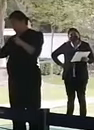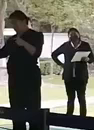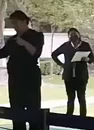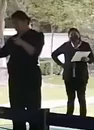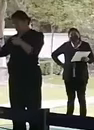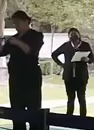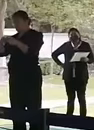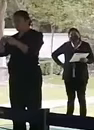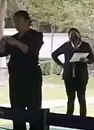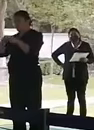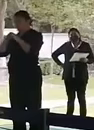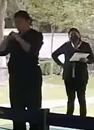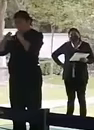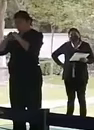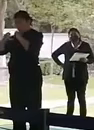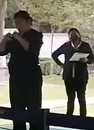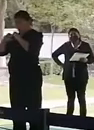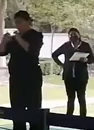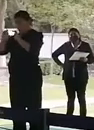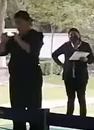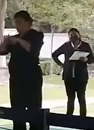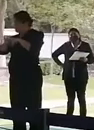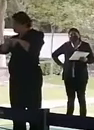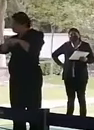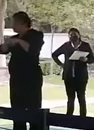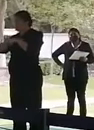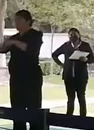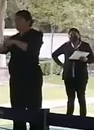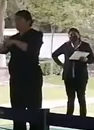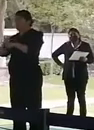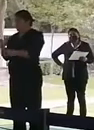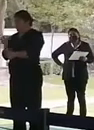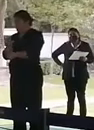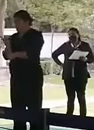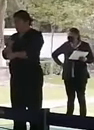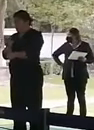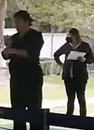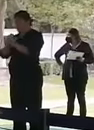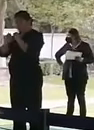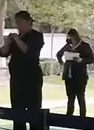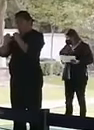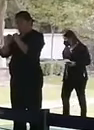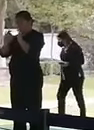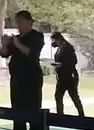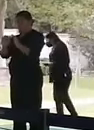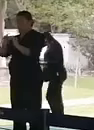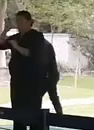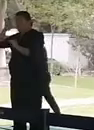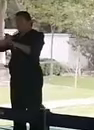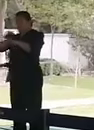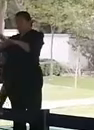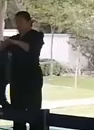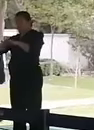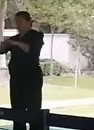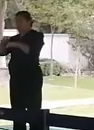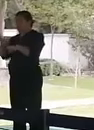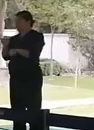comunicación bilateral de manera permanente, de tal manera que podamos trabajar en